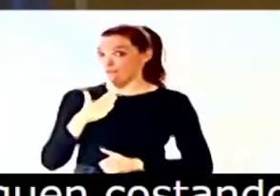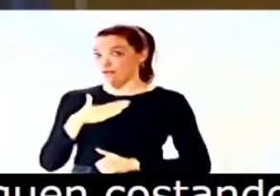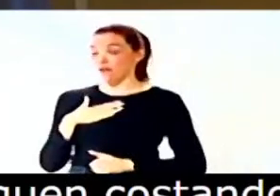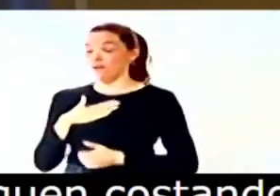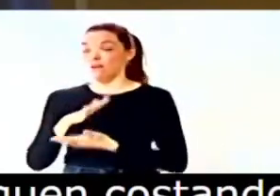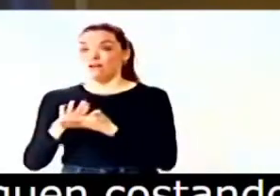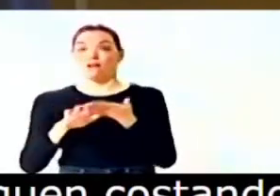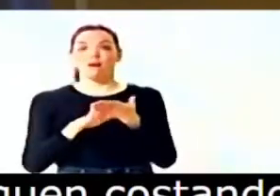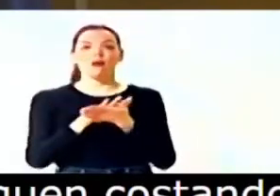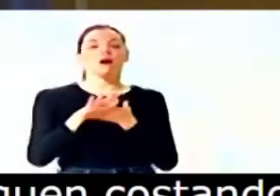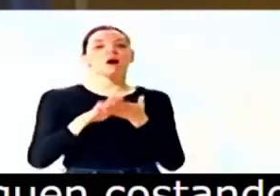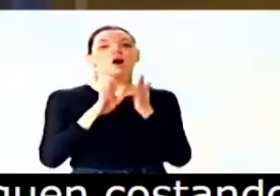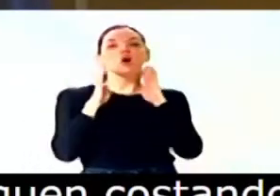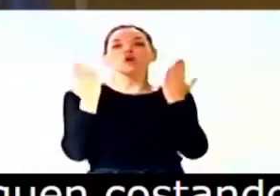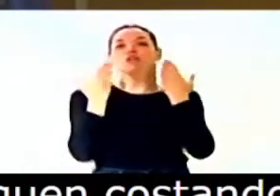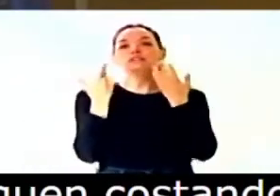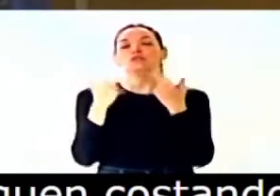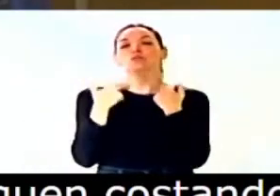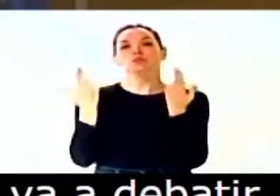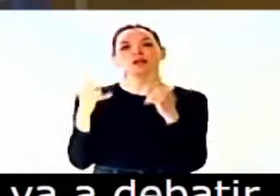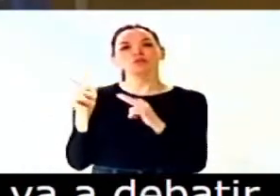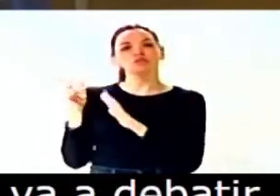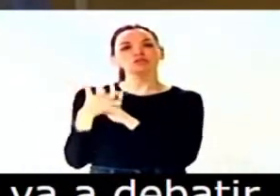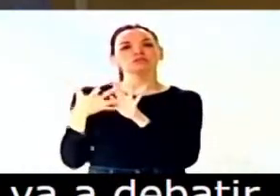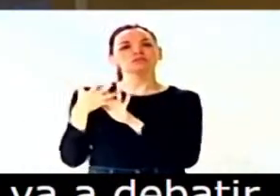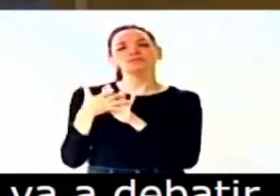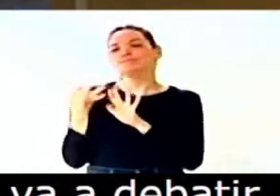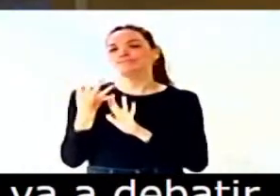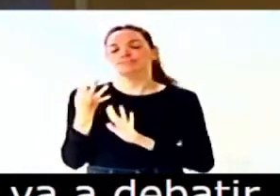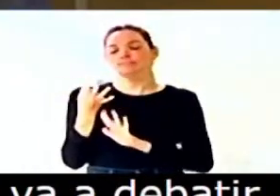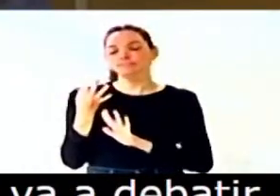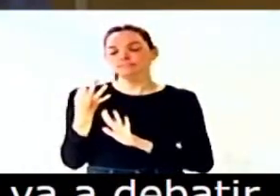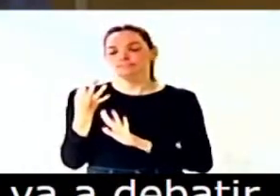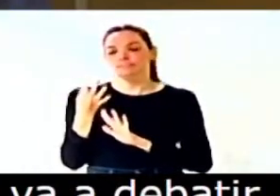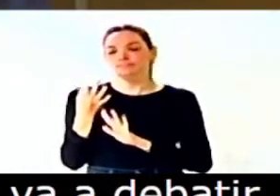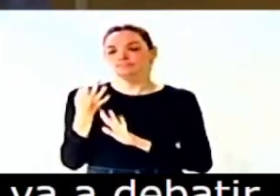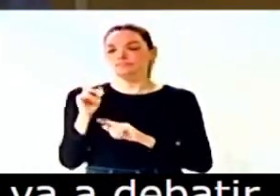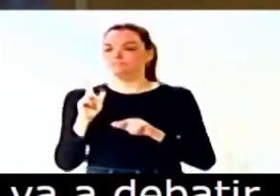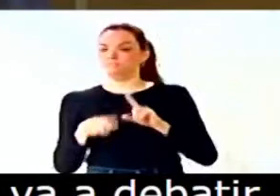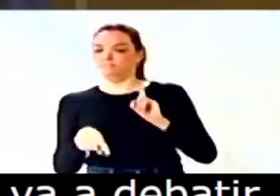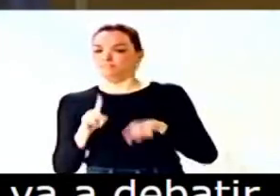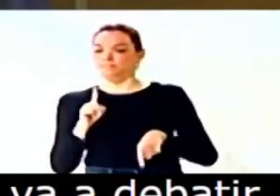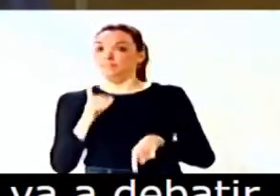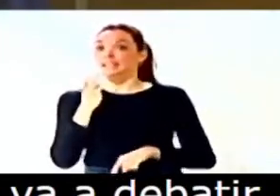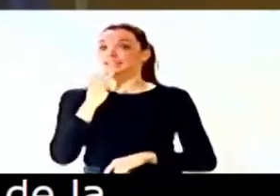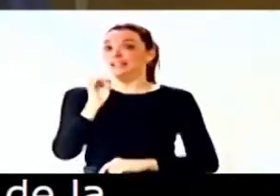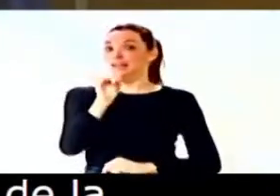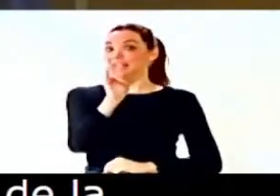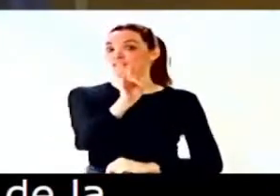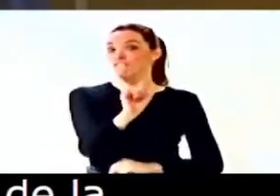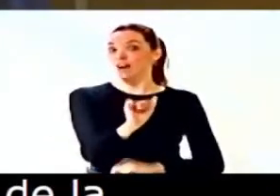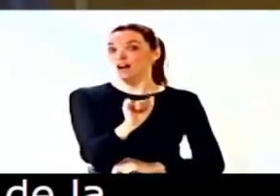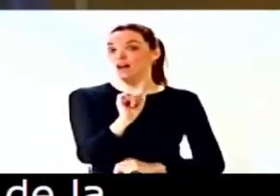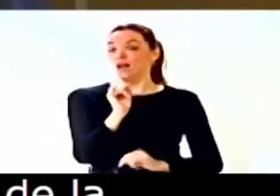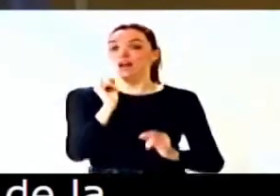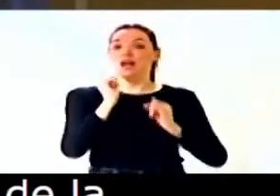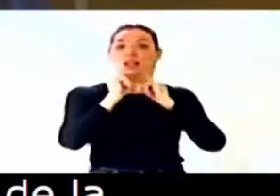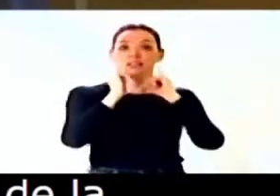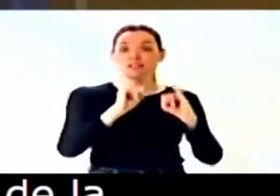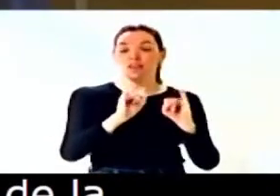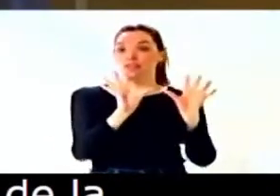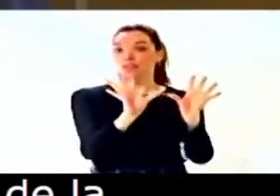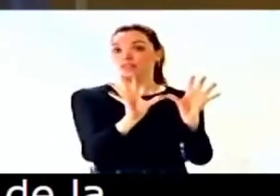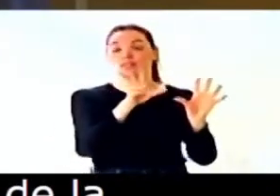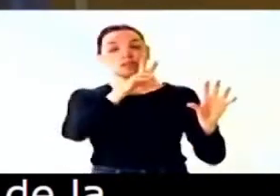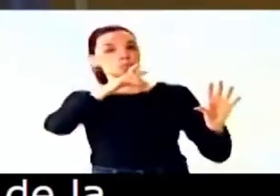debatir en el Congreso de los Diputados es si el IVA de la electricidad seguirá al 10%, porque